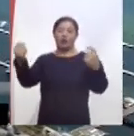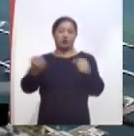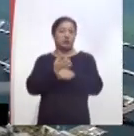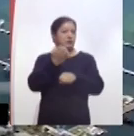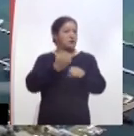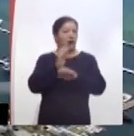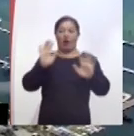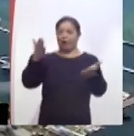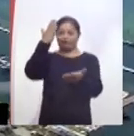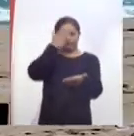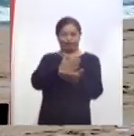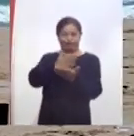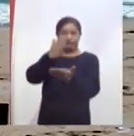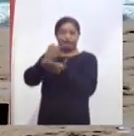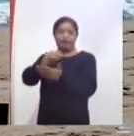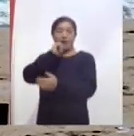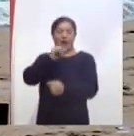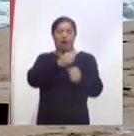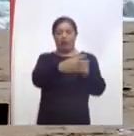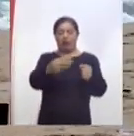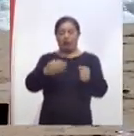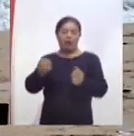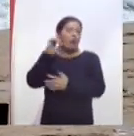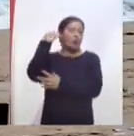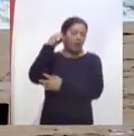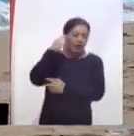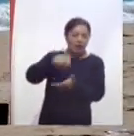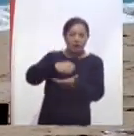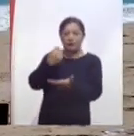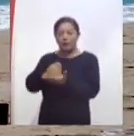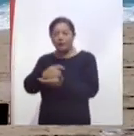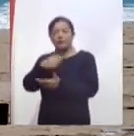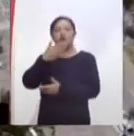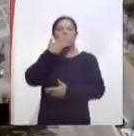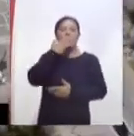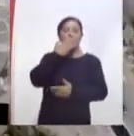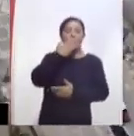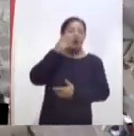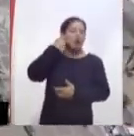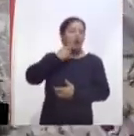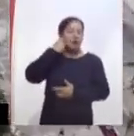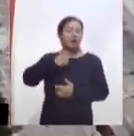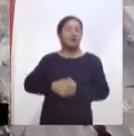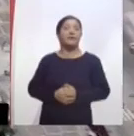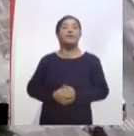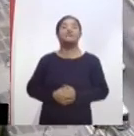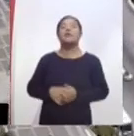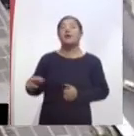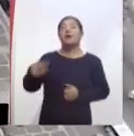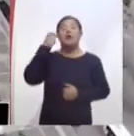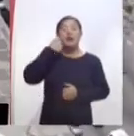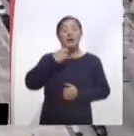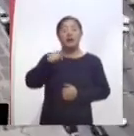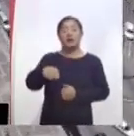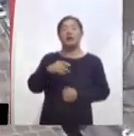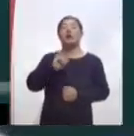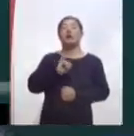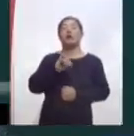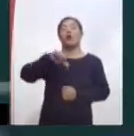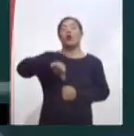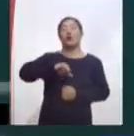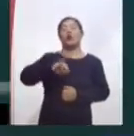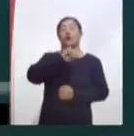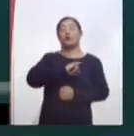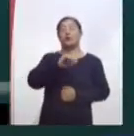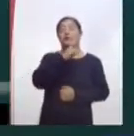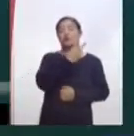para tratar de mitigar los contagios, como Oaxaca, Tamaulipas, Sonora y Guerrero. En este último, la disposición entra en vigor este jueves 2 y hasta el